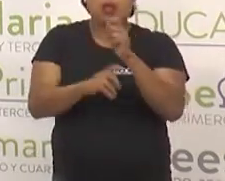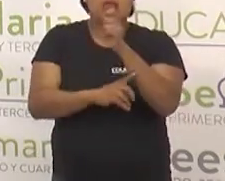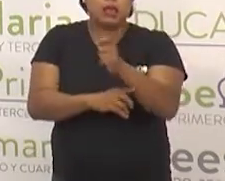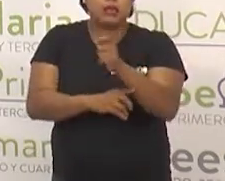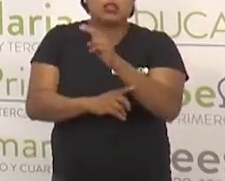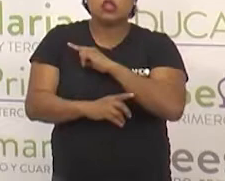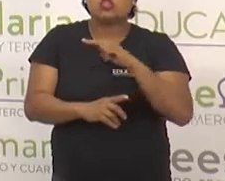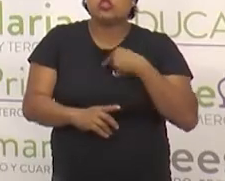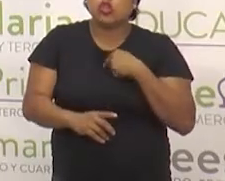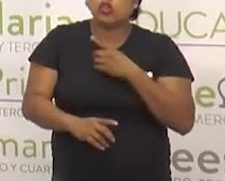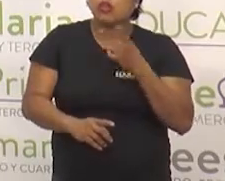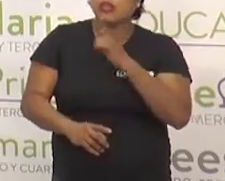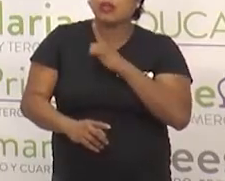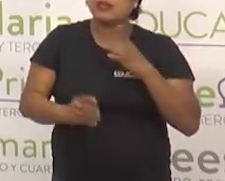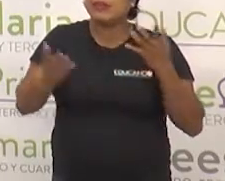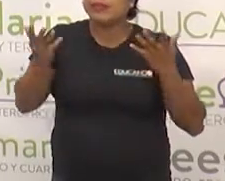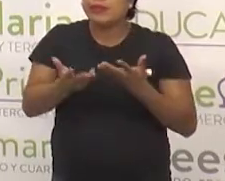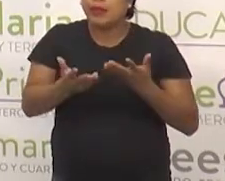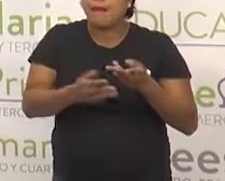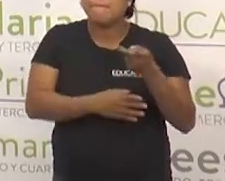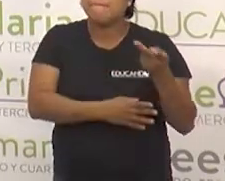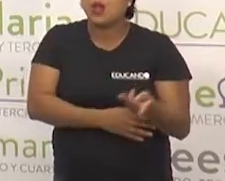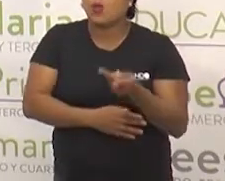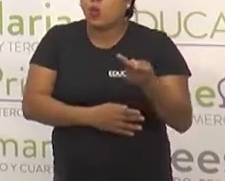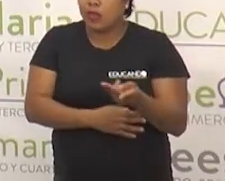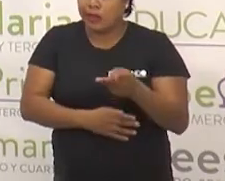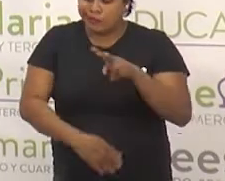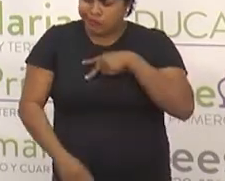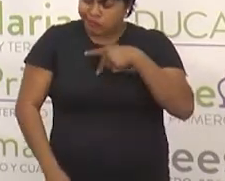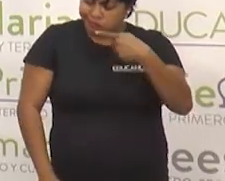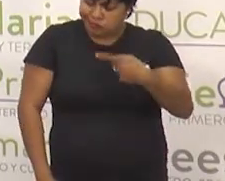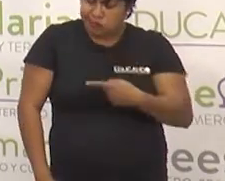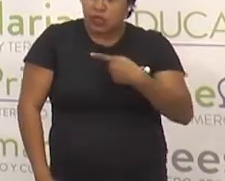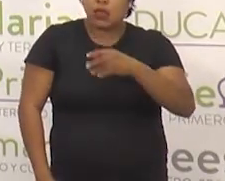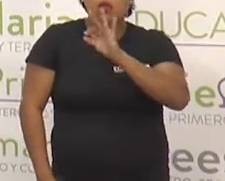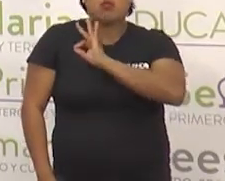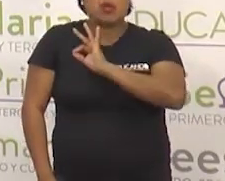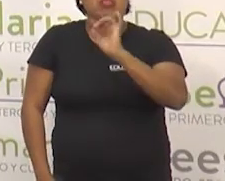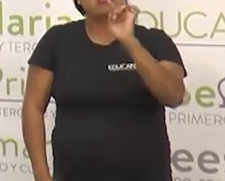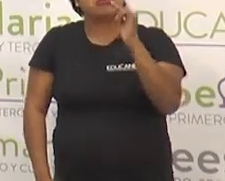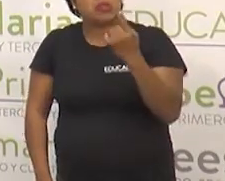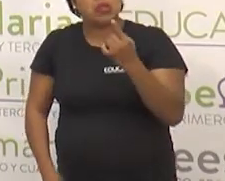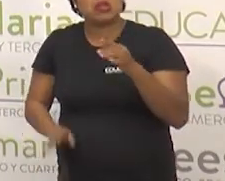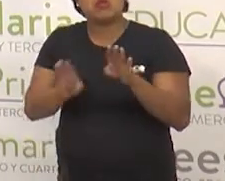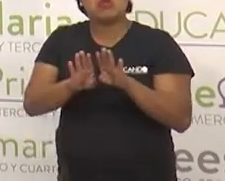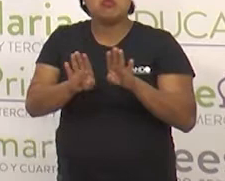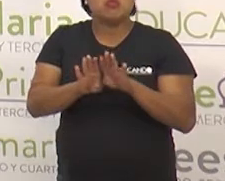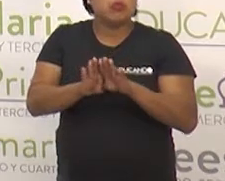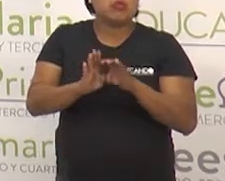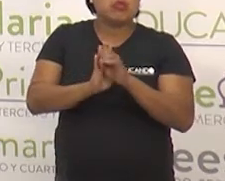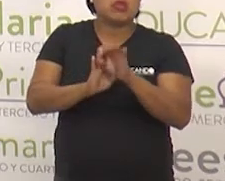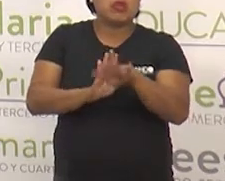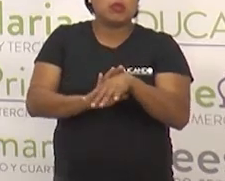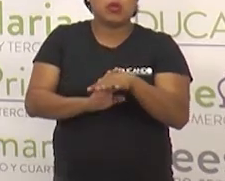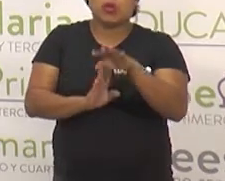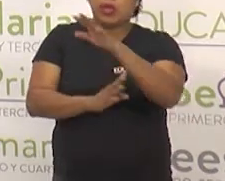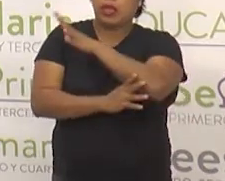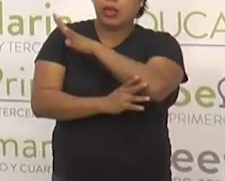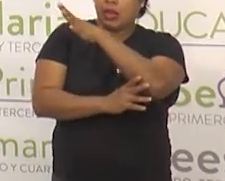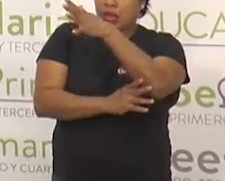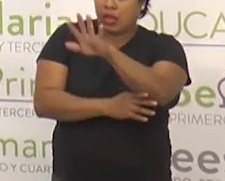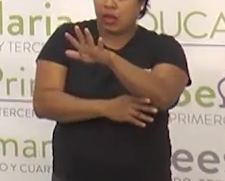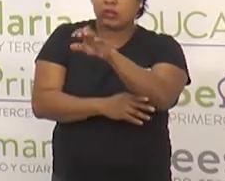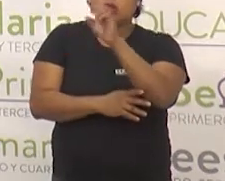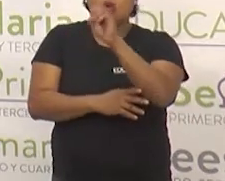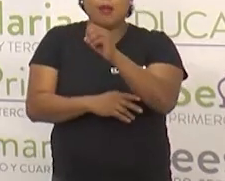necesitamos hacernos preguntas. Estas pueden ser preguntas